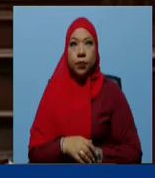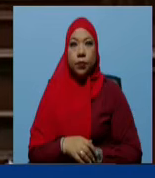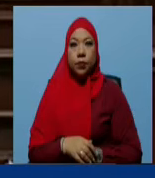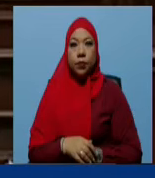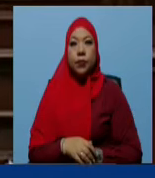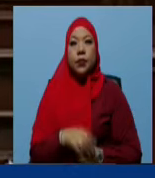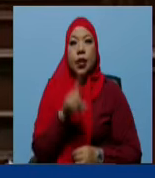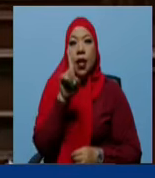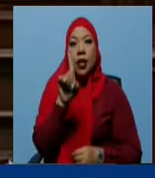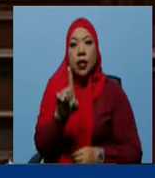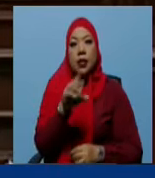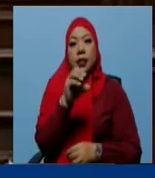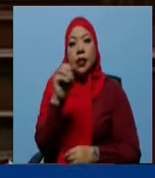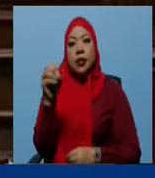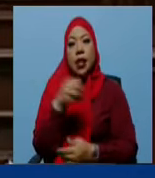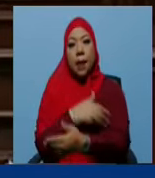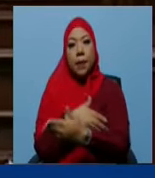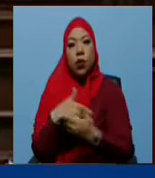100 millones.